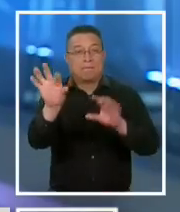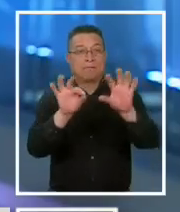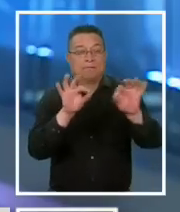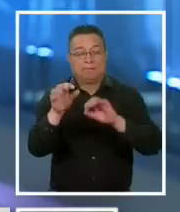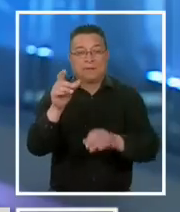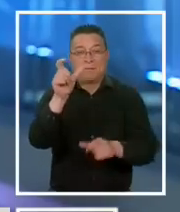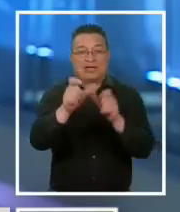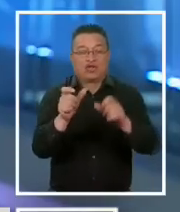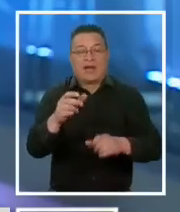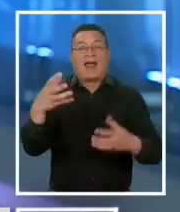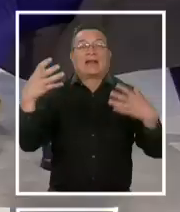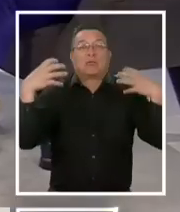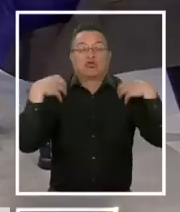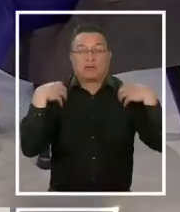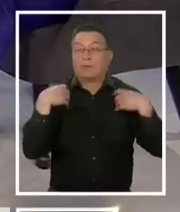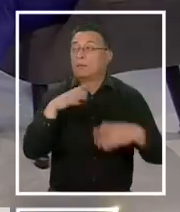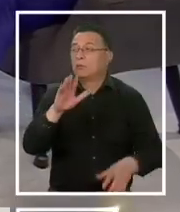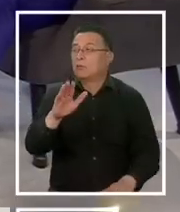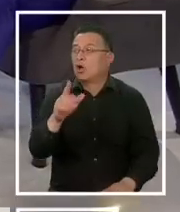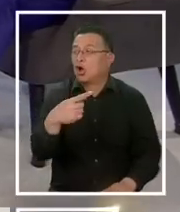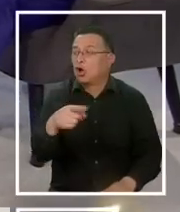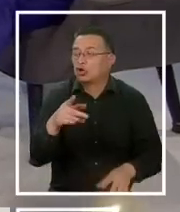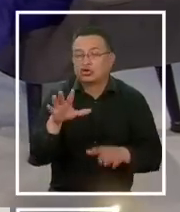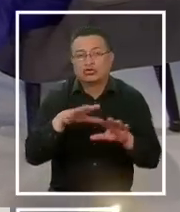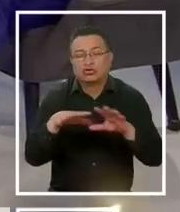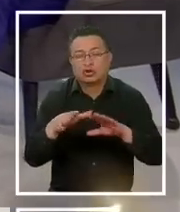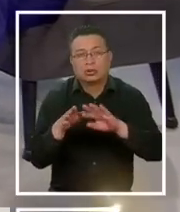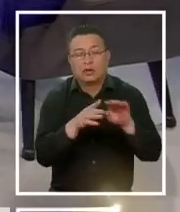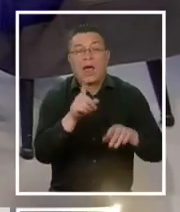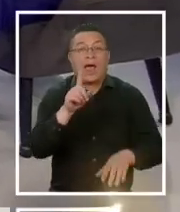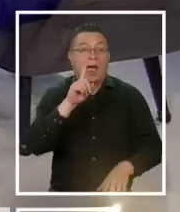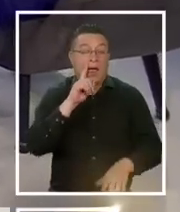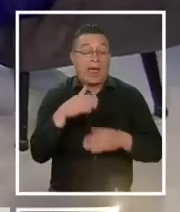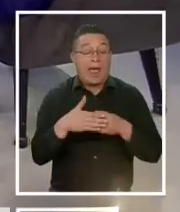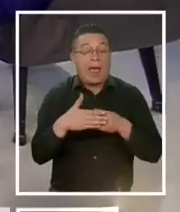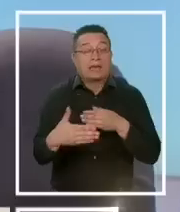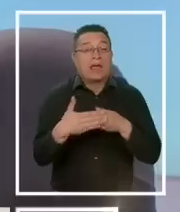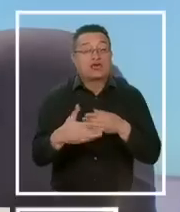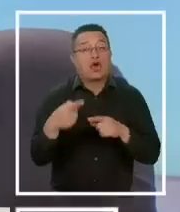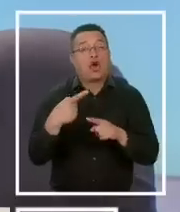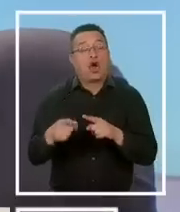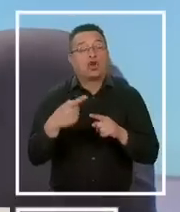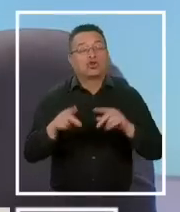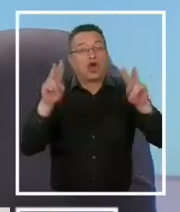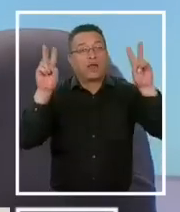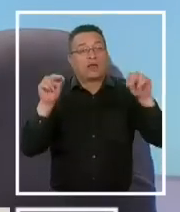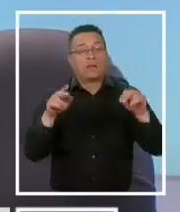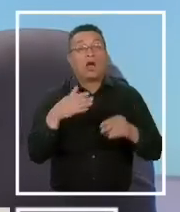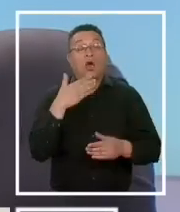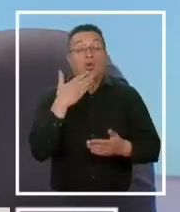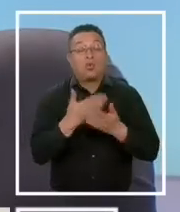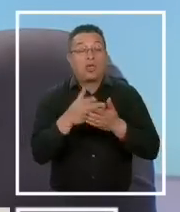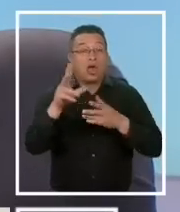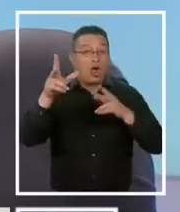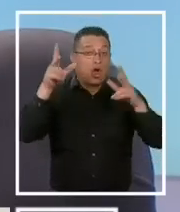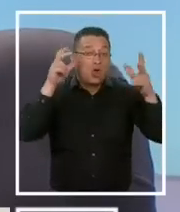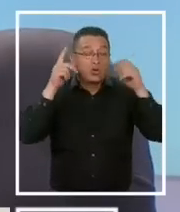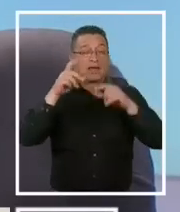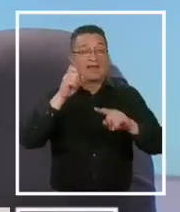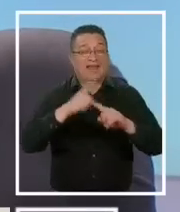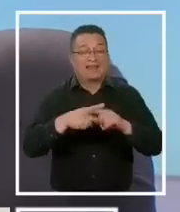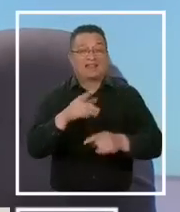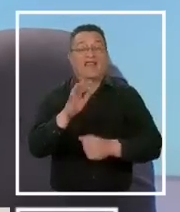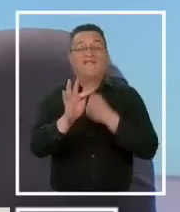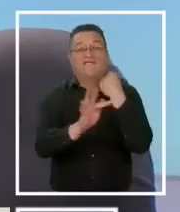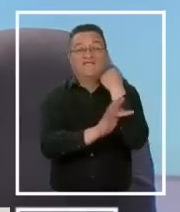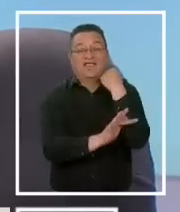responsables y ahí le pregunto Más allá de este caso puntual tiene atrasos en otras causas Porque cuando uno escucha por ejemplo Alexis